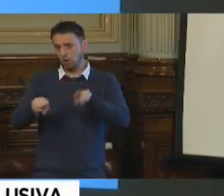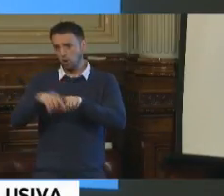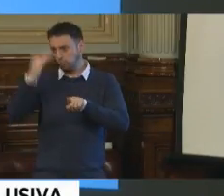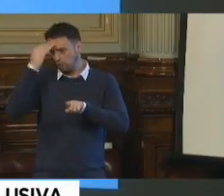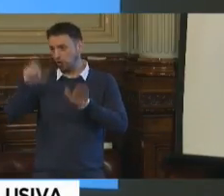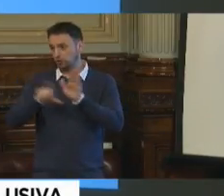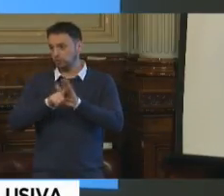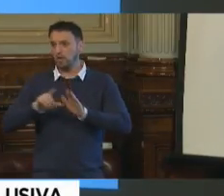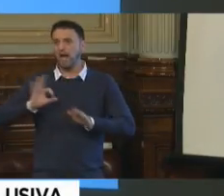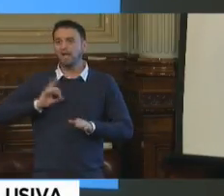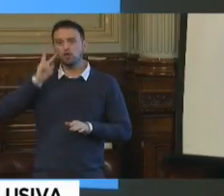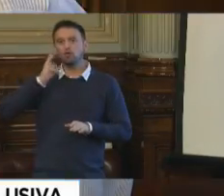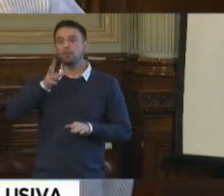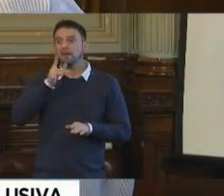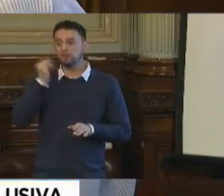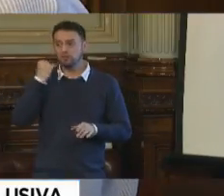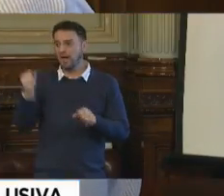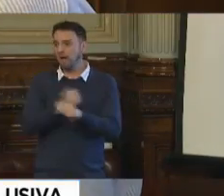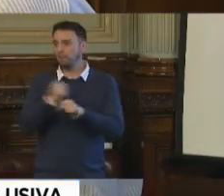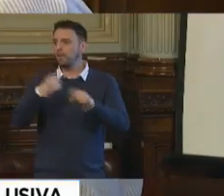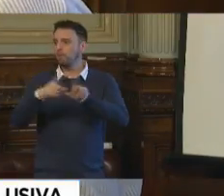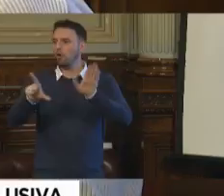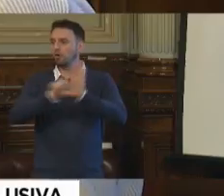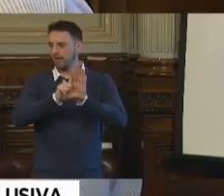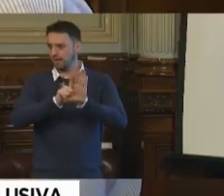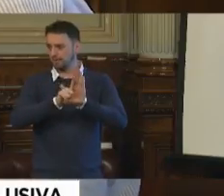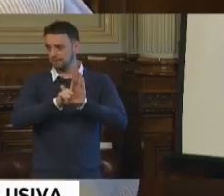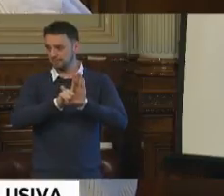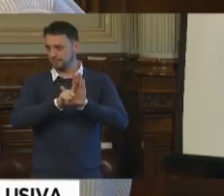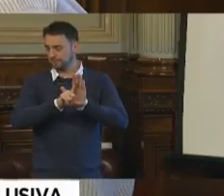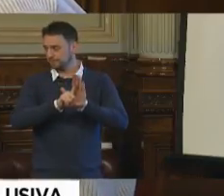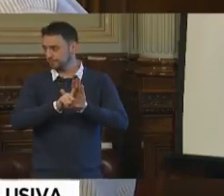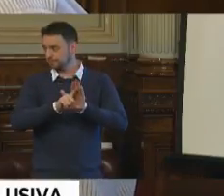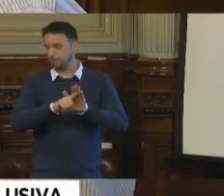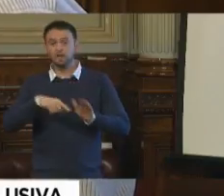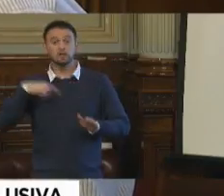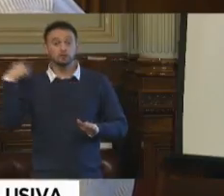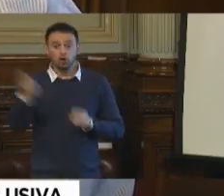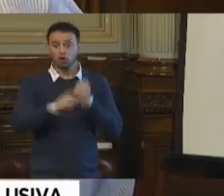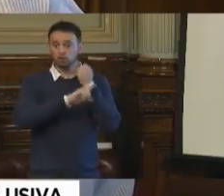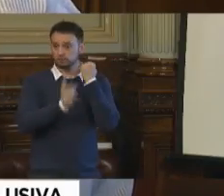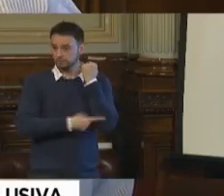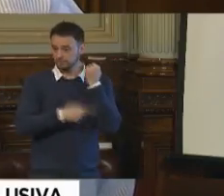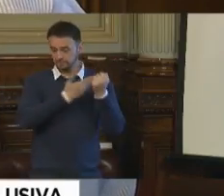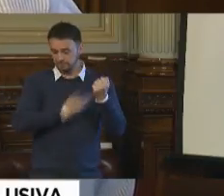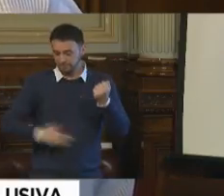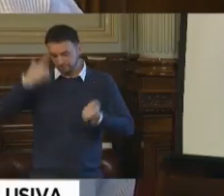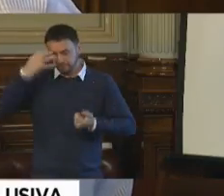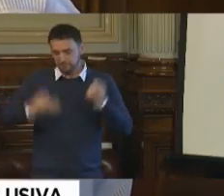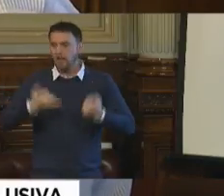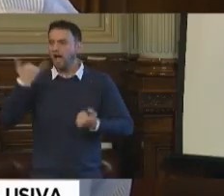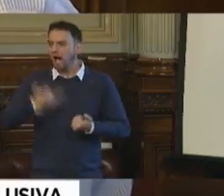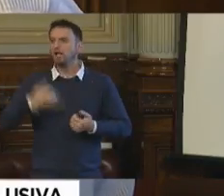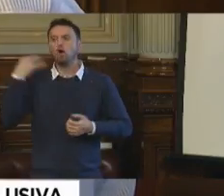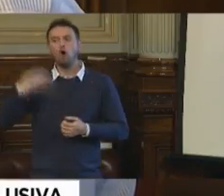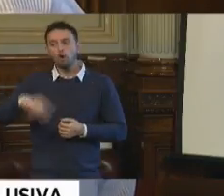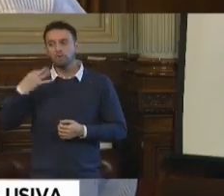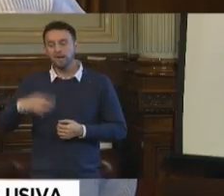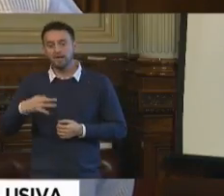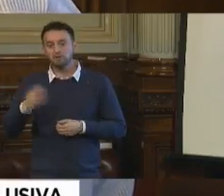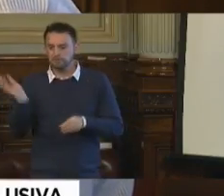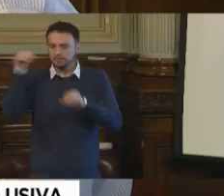desde finales del 2014 así que todos los poderes públicos estamos obligados